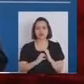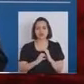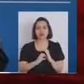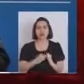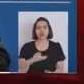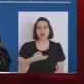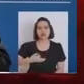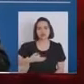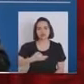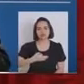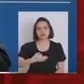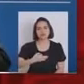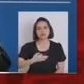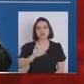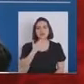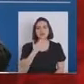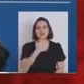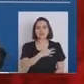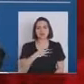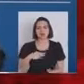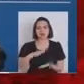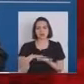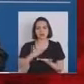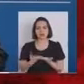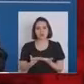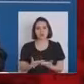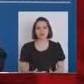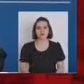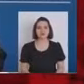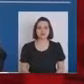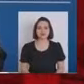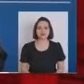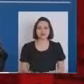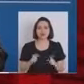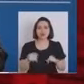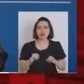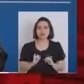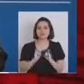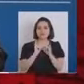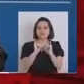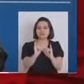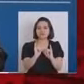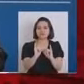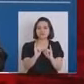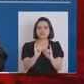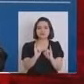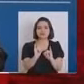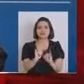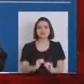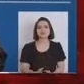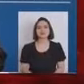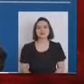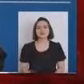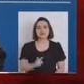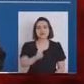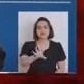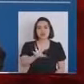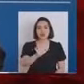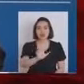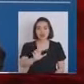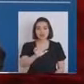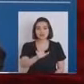Esto, por ejemplo, convirtiendo algunas de las que son camas pediátricas en camas críticas, y también convirtiendo